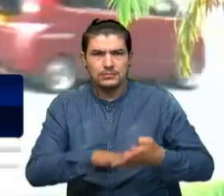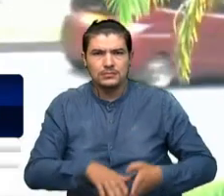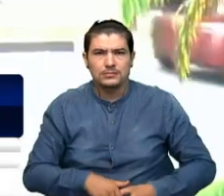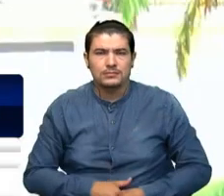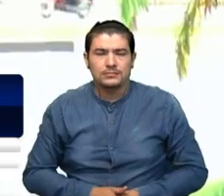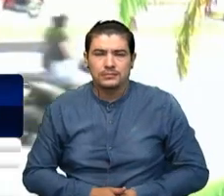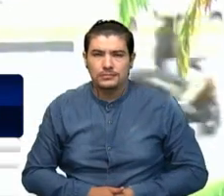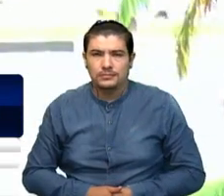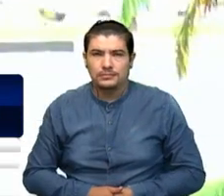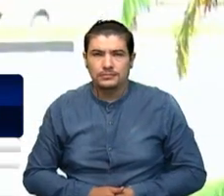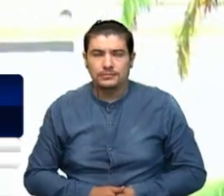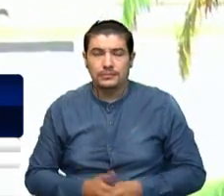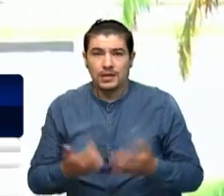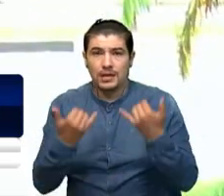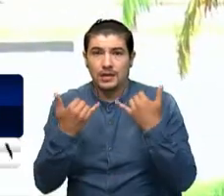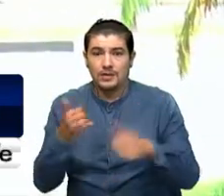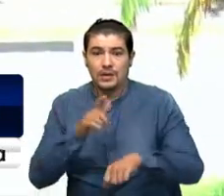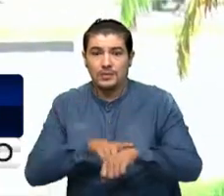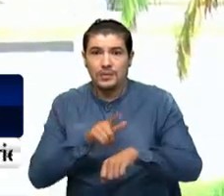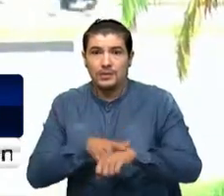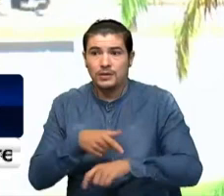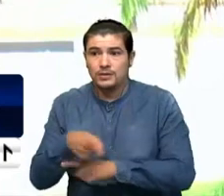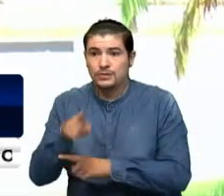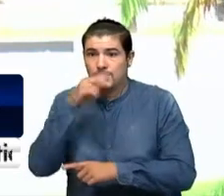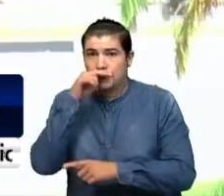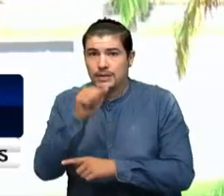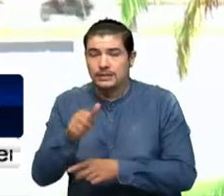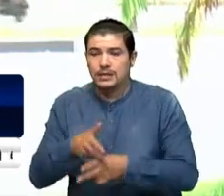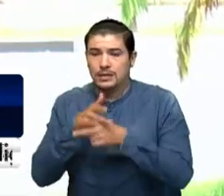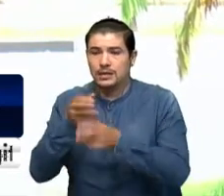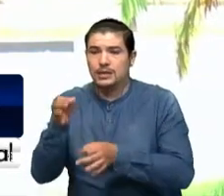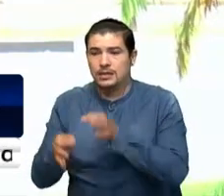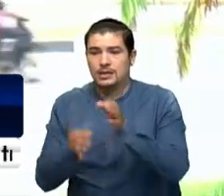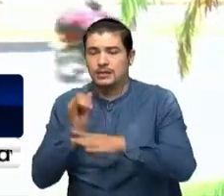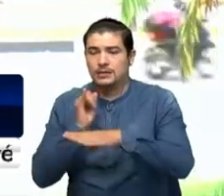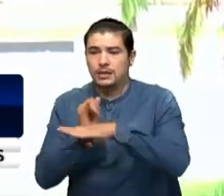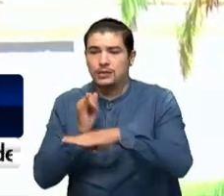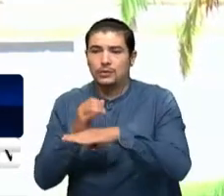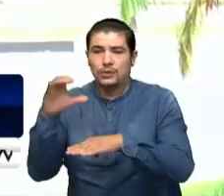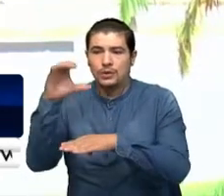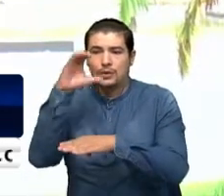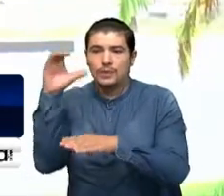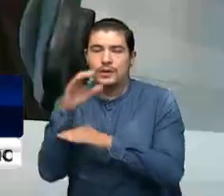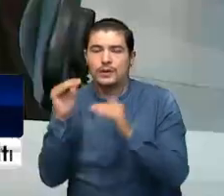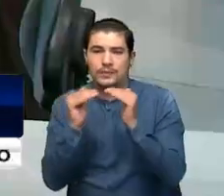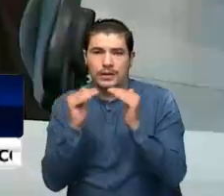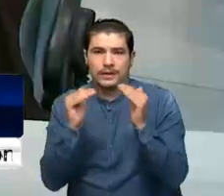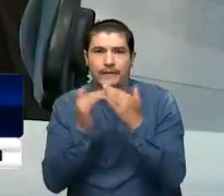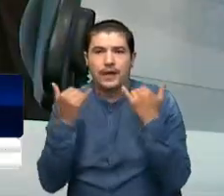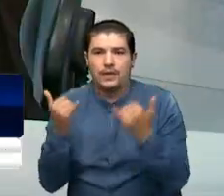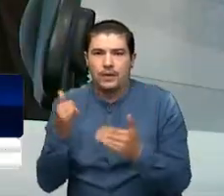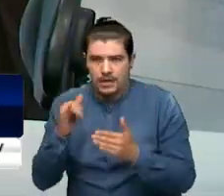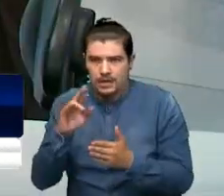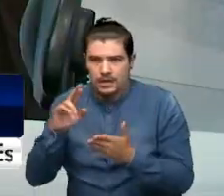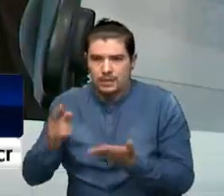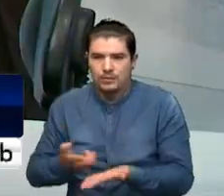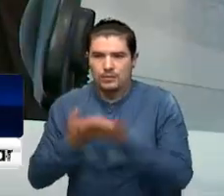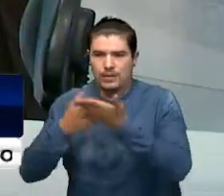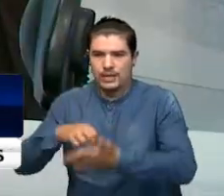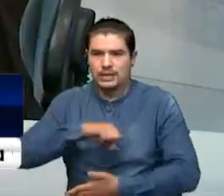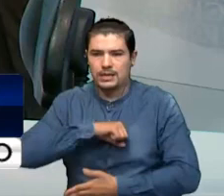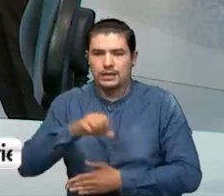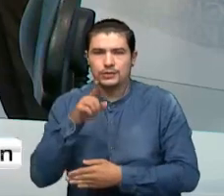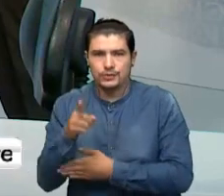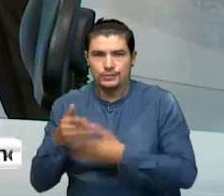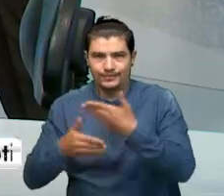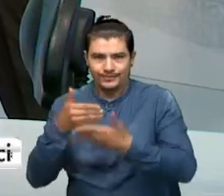penitenciario. Por el momento, la menor se encuentra bajo custodia del Instituto Colombiano de Bienestar Familiar, quien adelanta el restablecimiento de sus